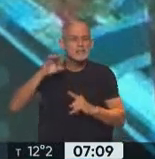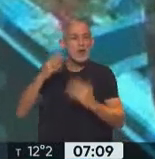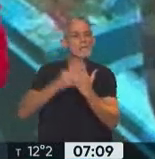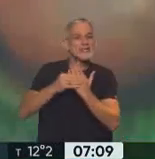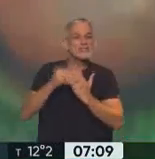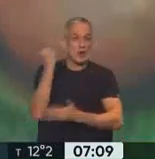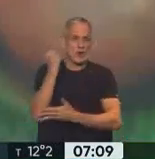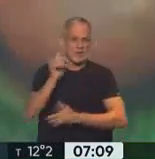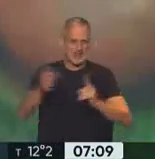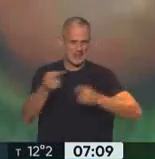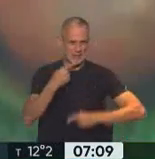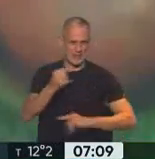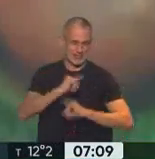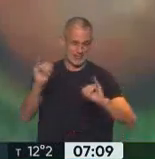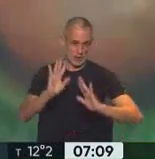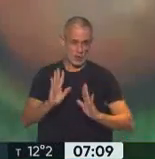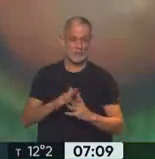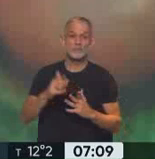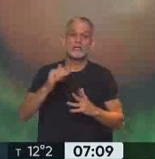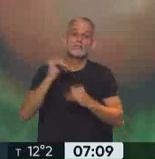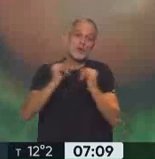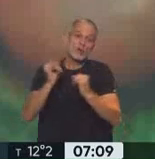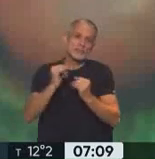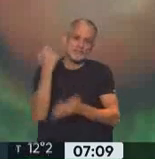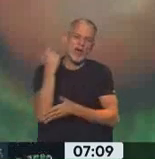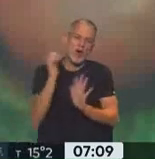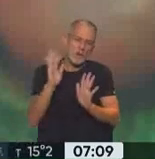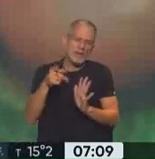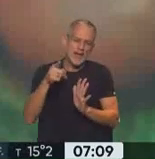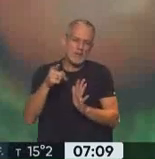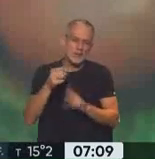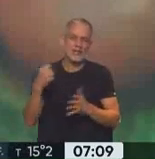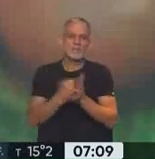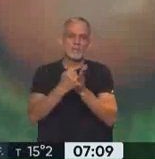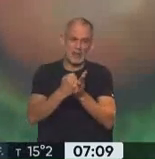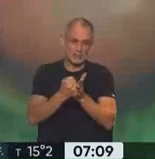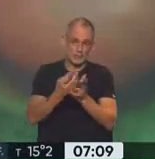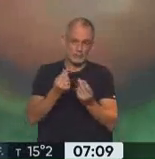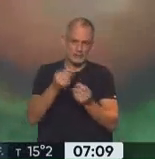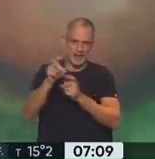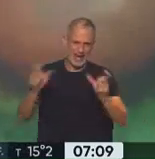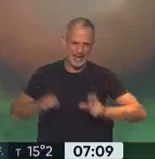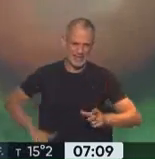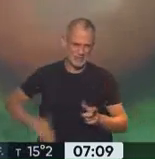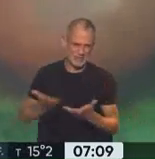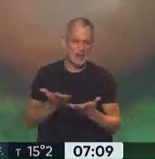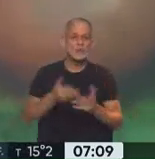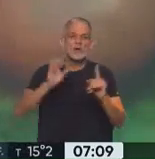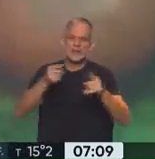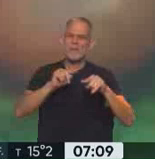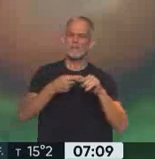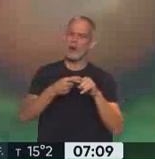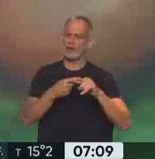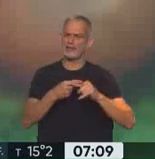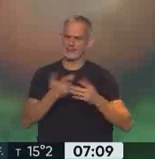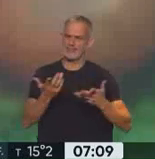Guzmán. Así es, sí. Si bien esta noticia es profundamente económica, ¿no? Por el impacto que tiene en el bolsillo, también tiene su arista política,